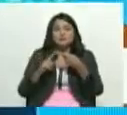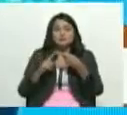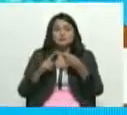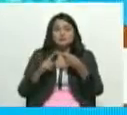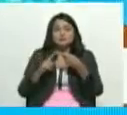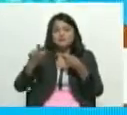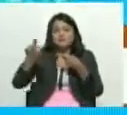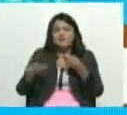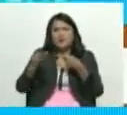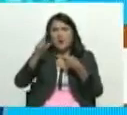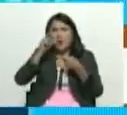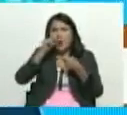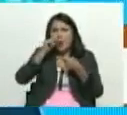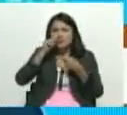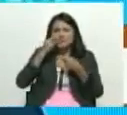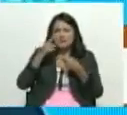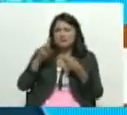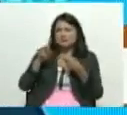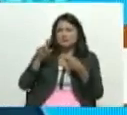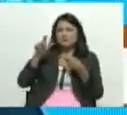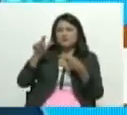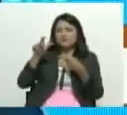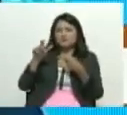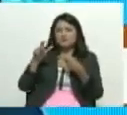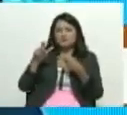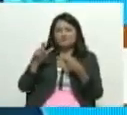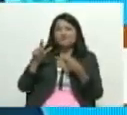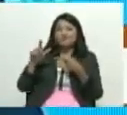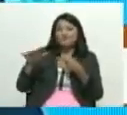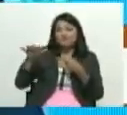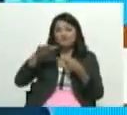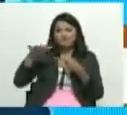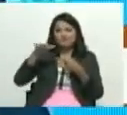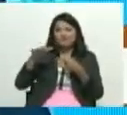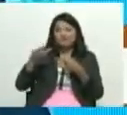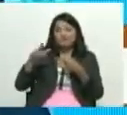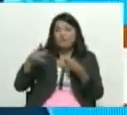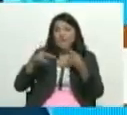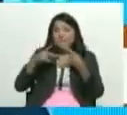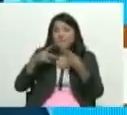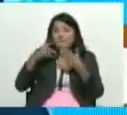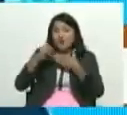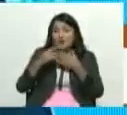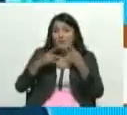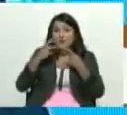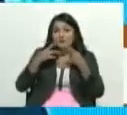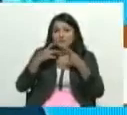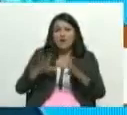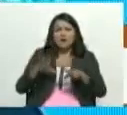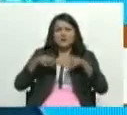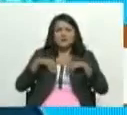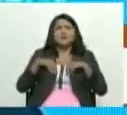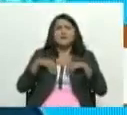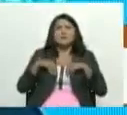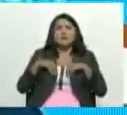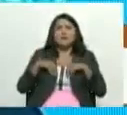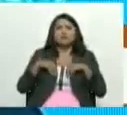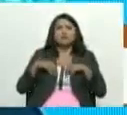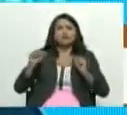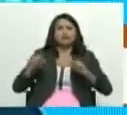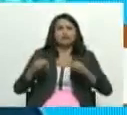frente a un proyecto político ASUME la responsabilidad de sus actos en un país donde los políticos tenían